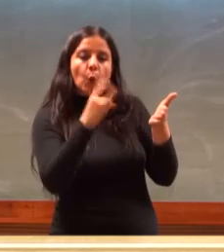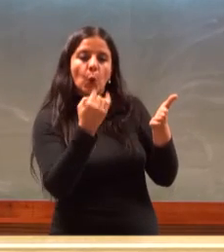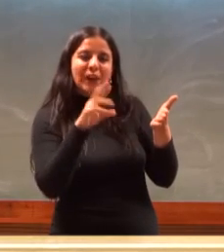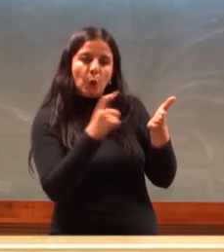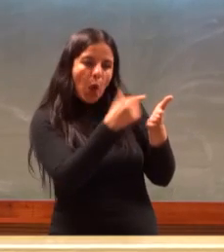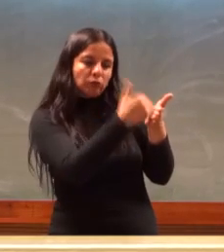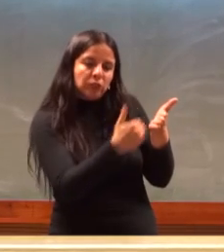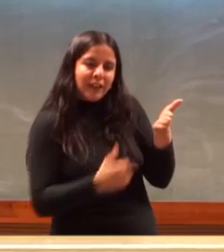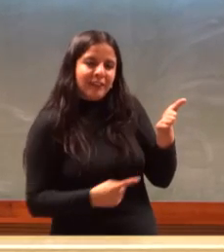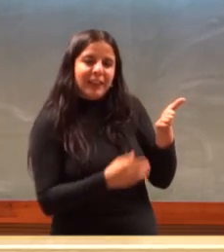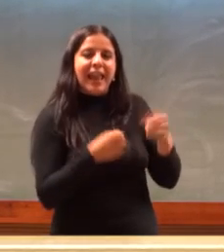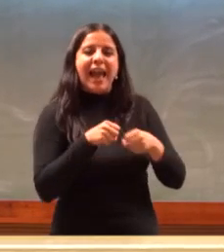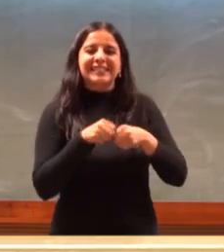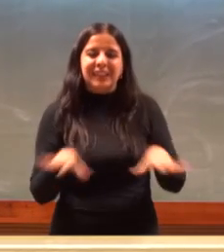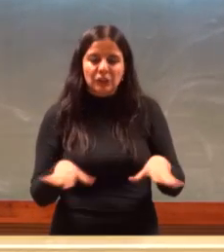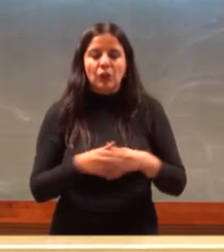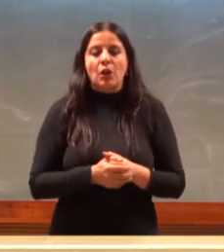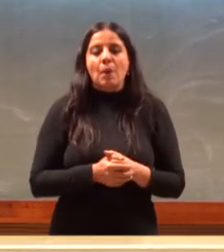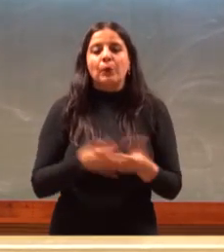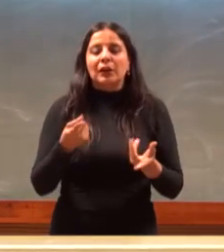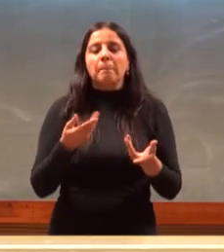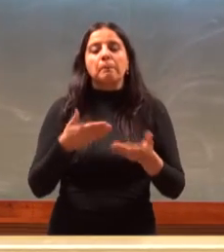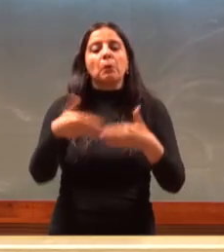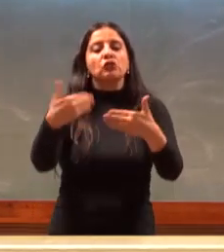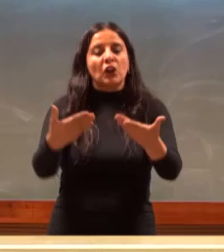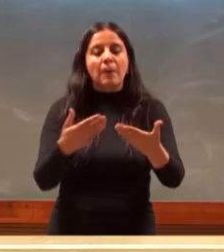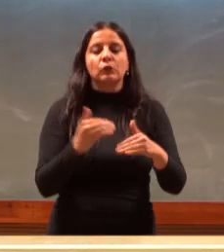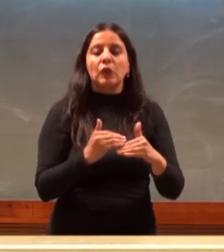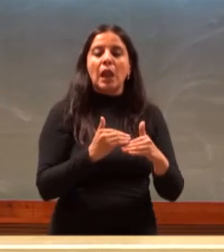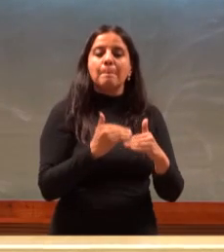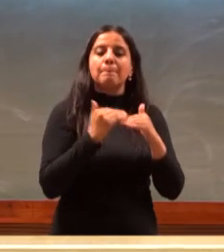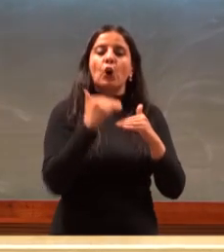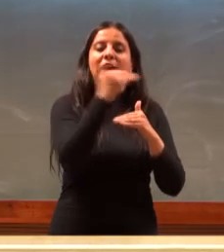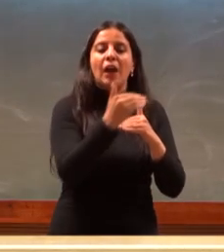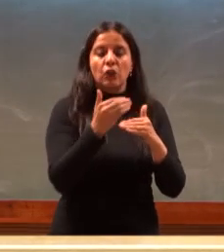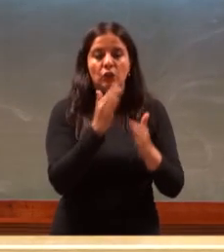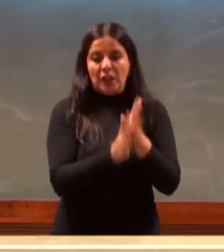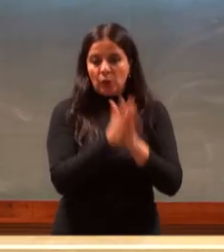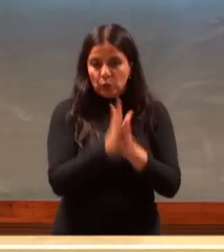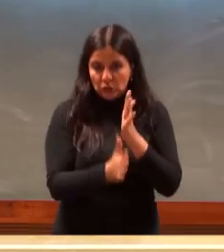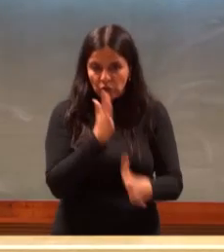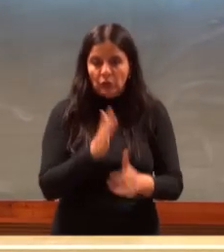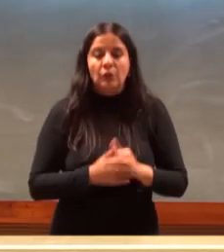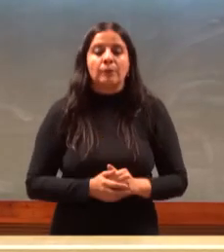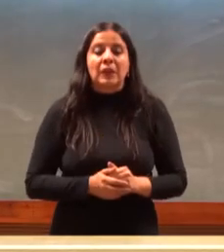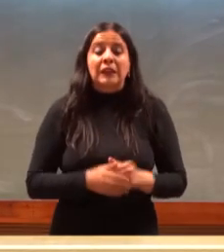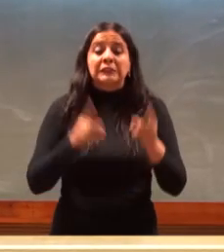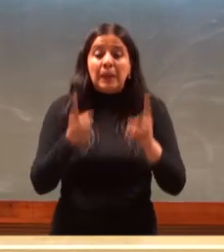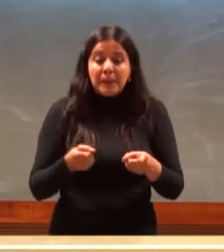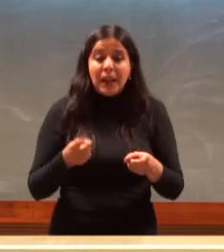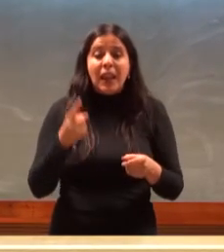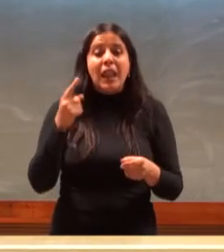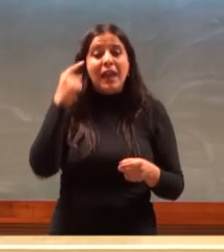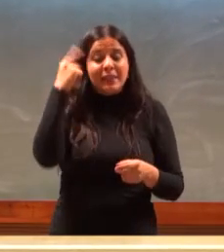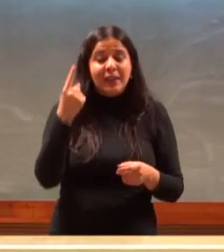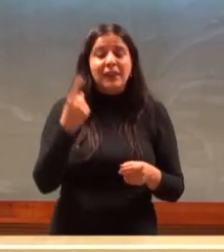propiciamos el desarrollo de posgrados gratuitos porque fuimos una de las pocas facultades que resistimos a la implementación de la condición de de alumno activo en el marco de la ley de